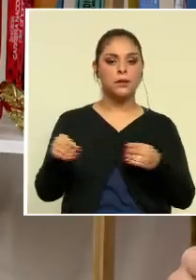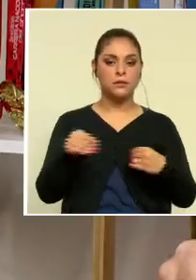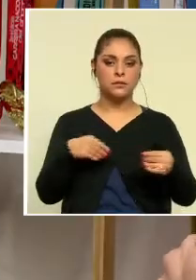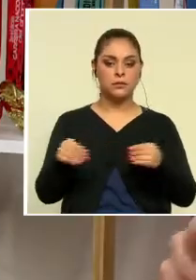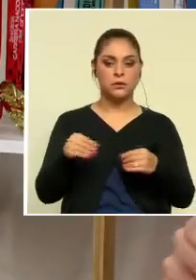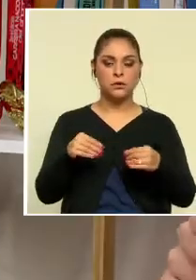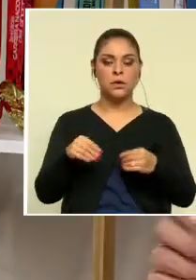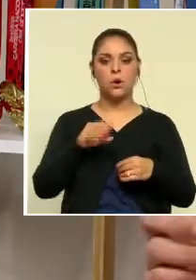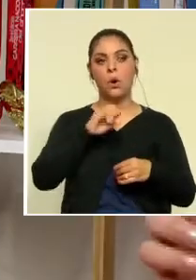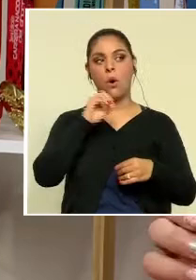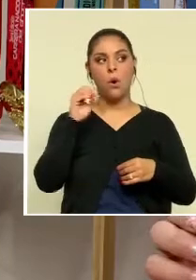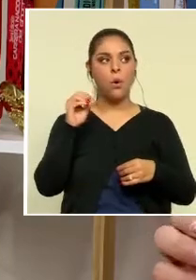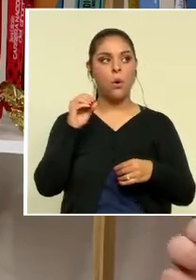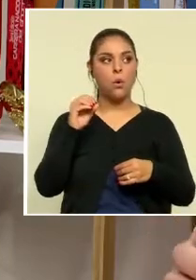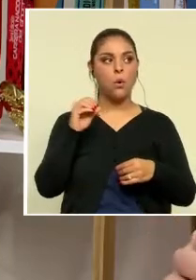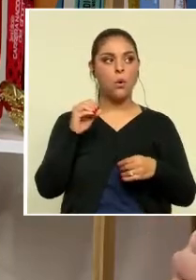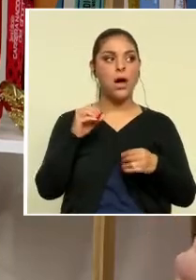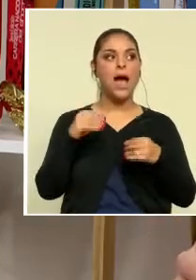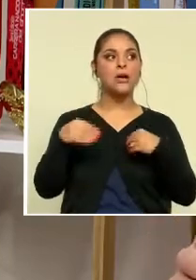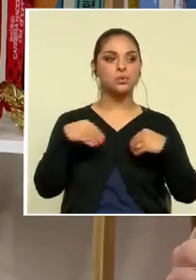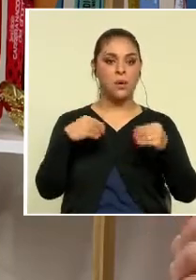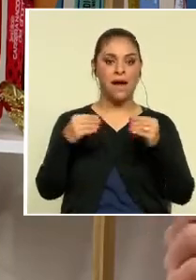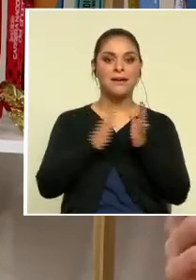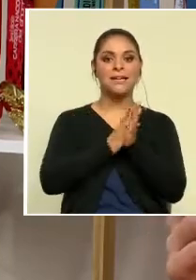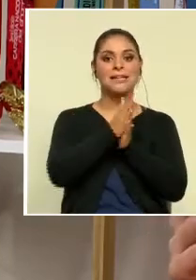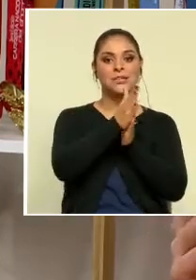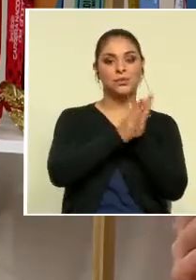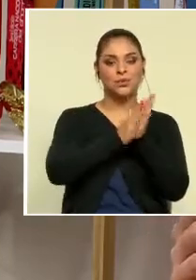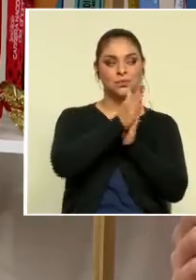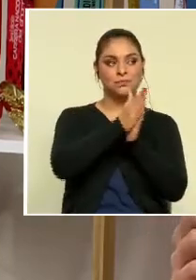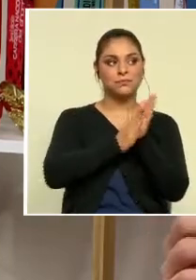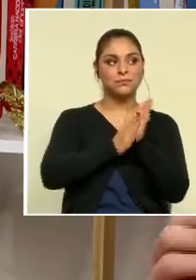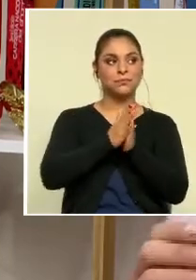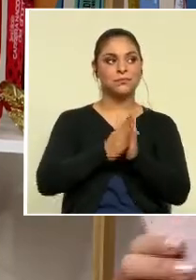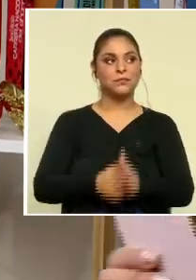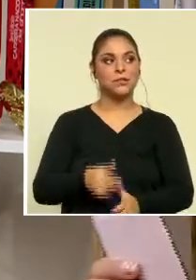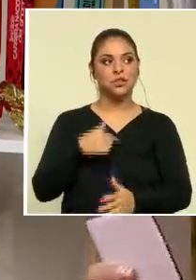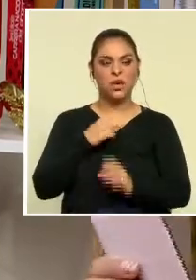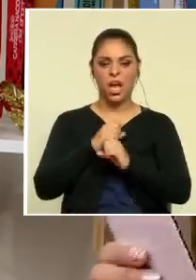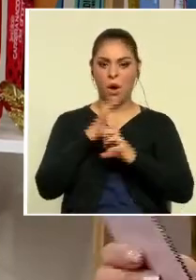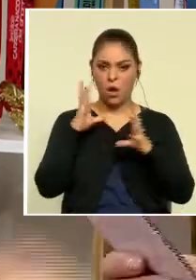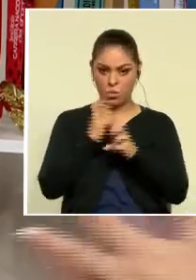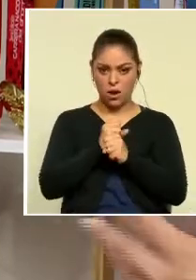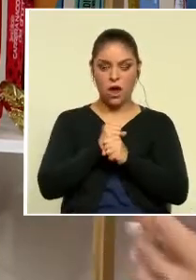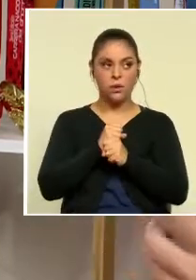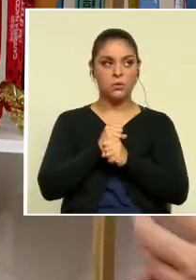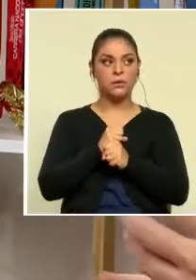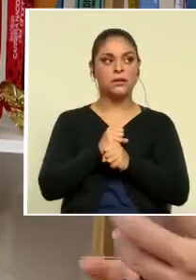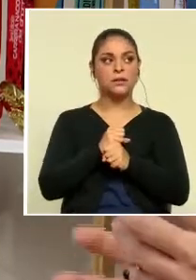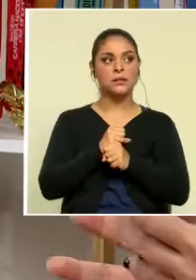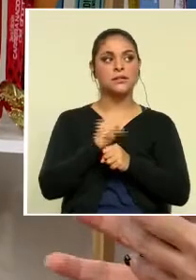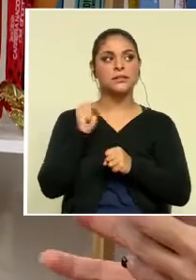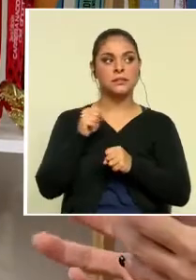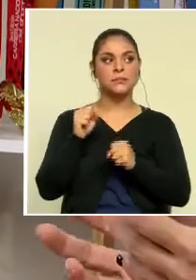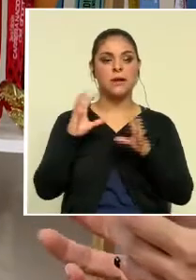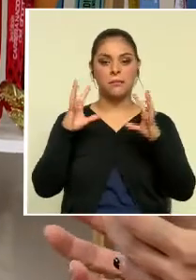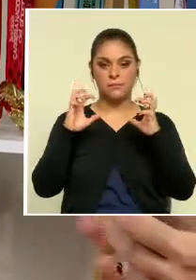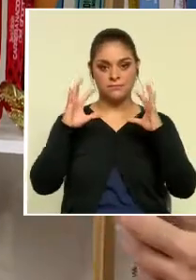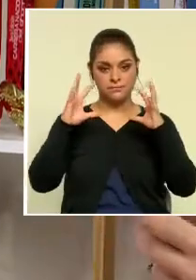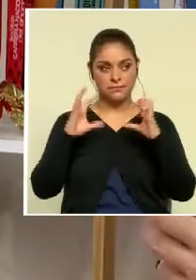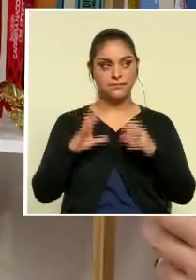y eso es lo que tengo que jugar lo es si se tiene que firmar el tercer